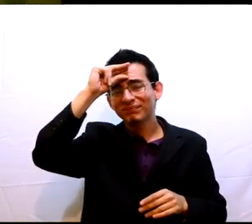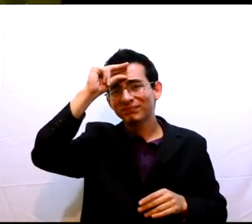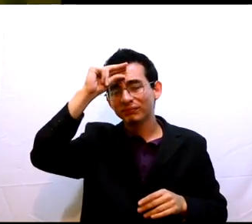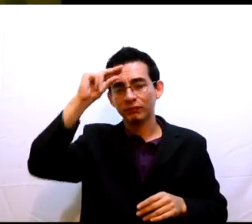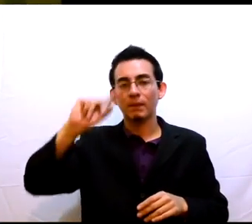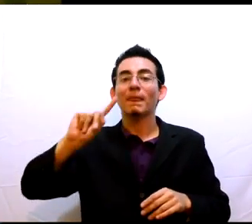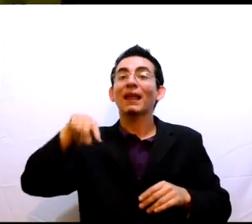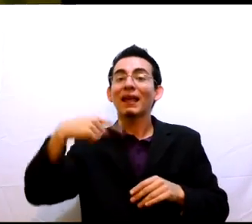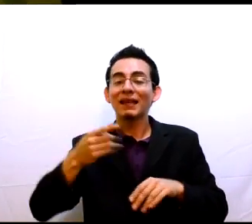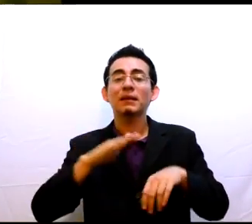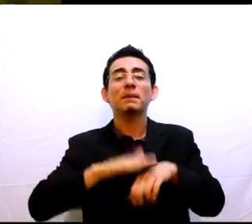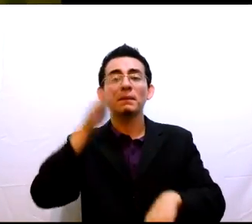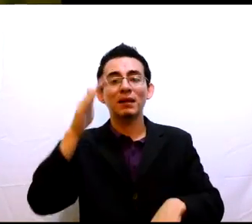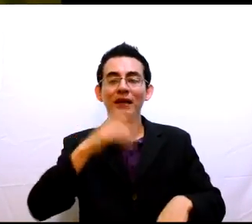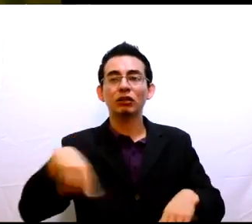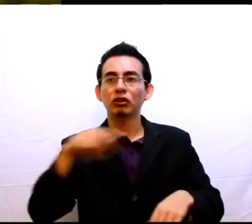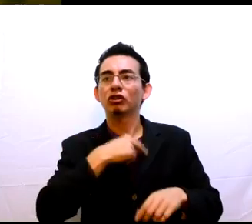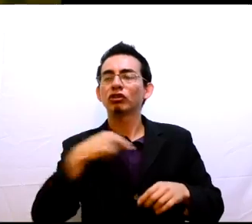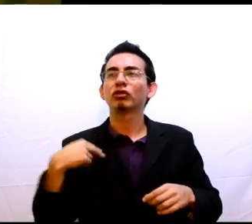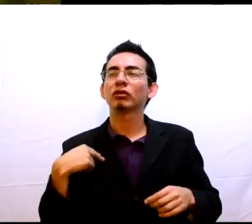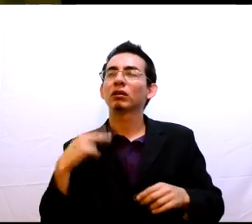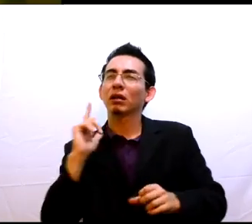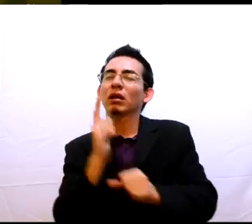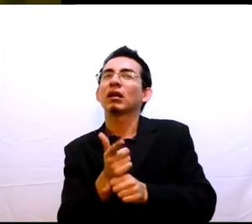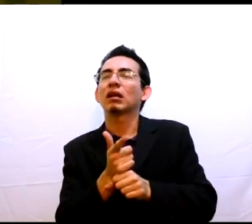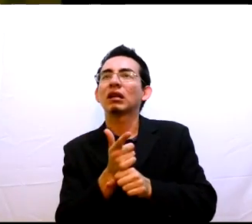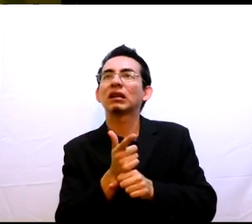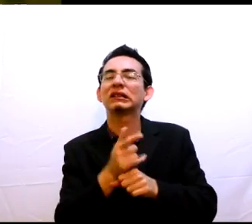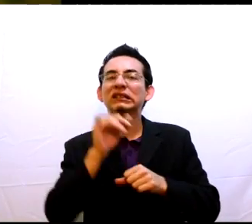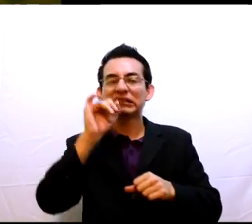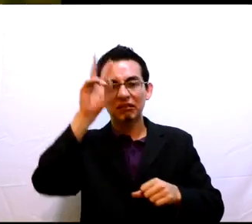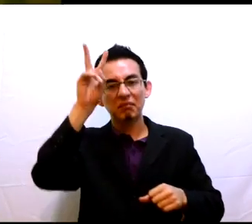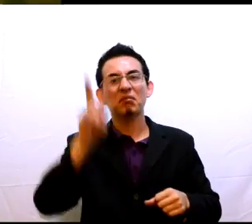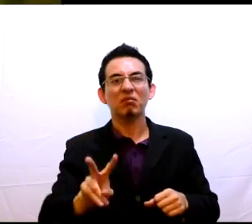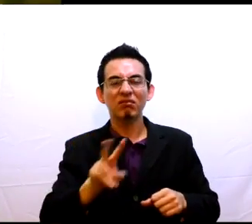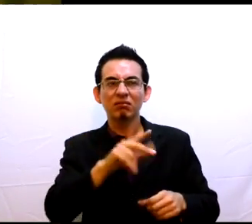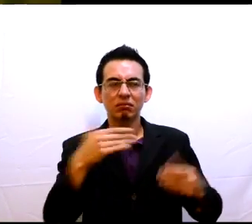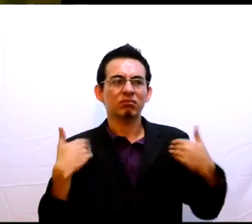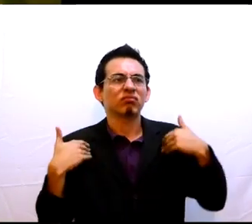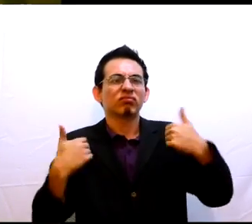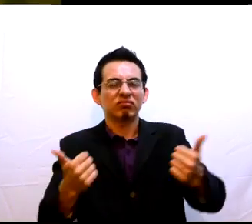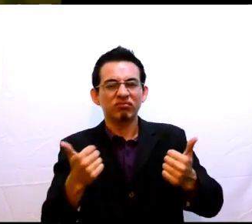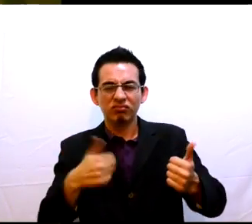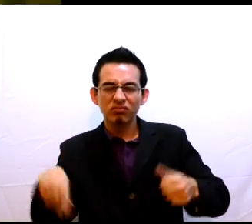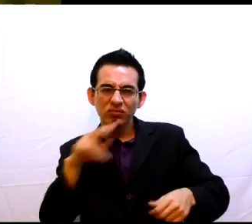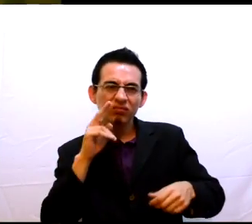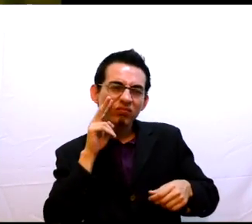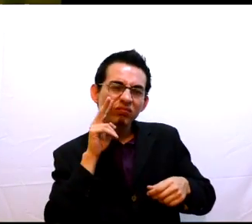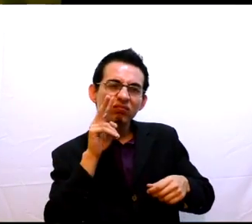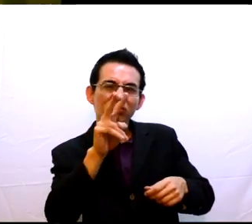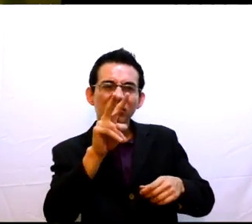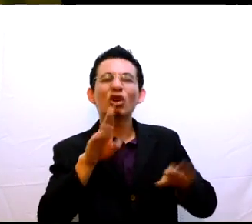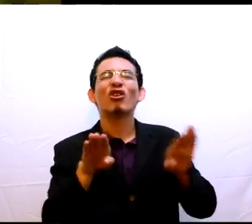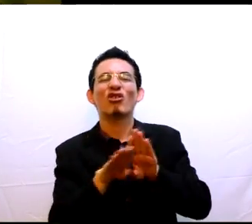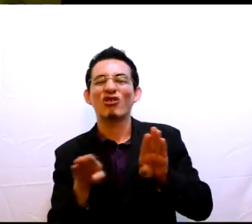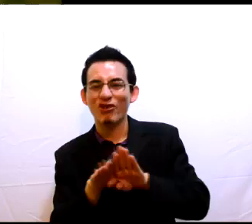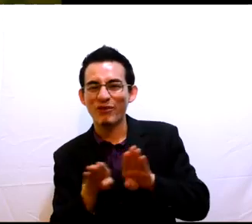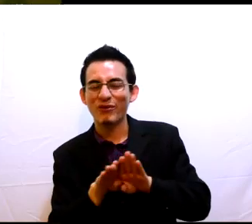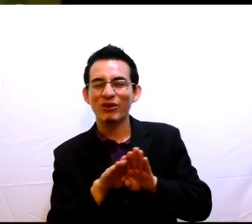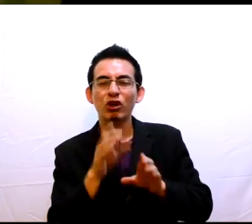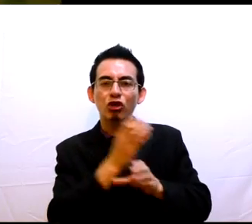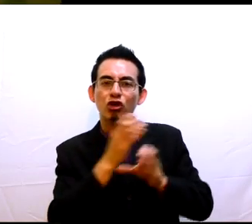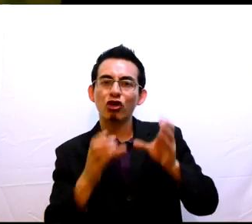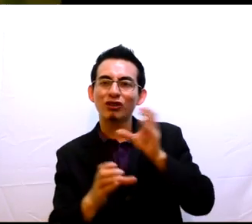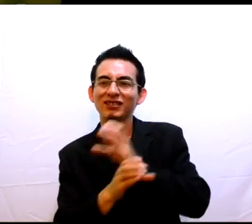es más prudente y sensata en la obtención y en el manejo de las